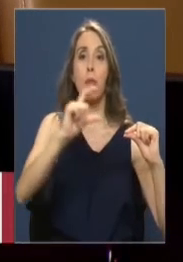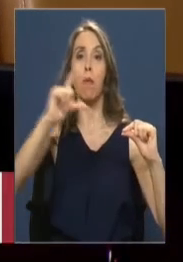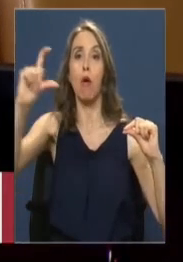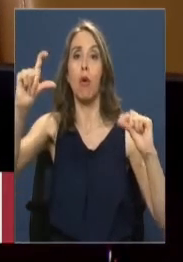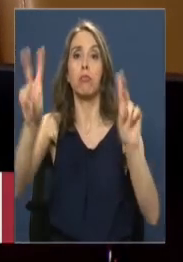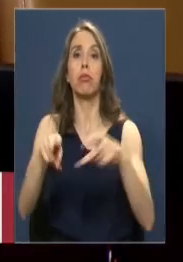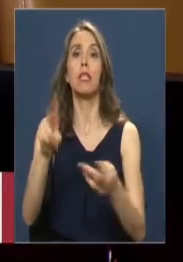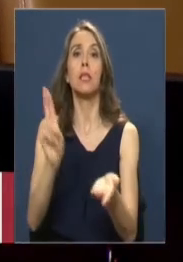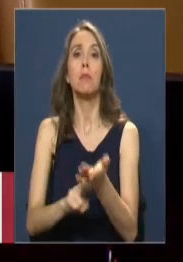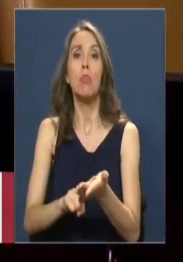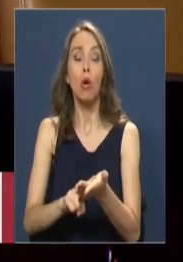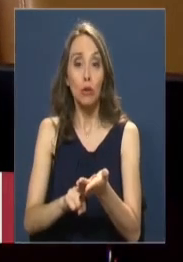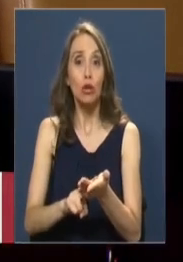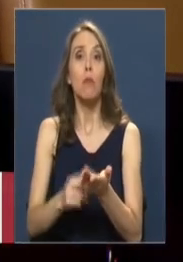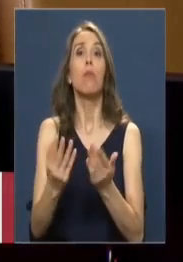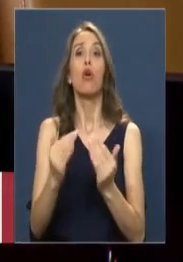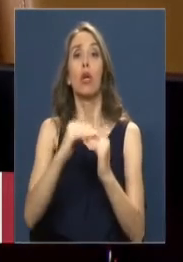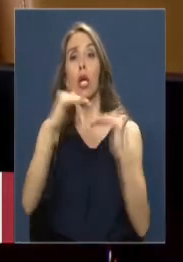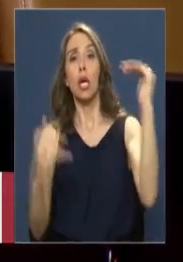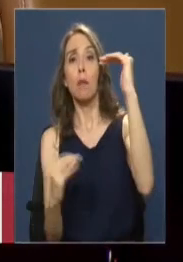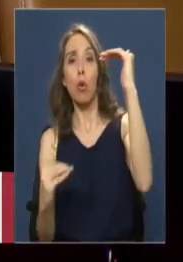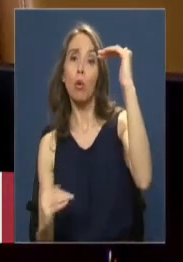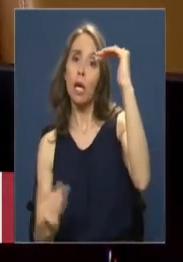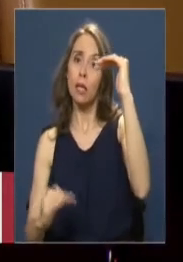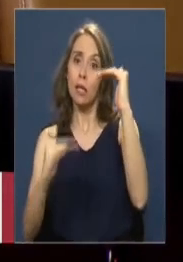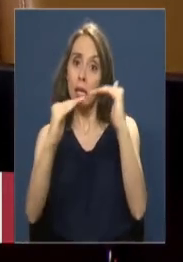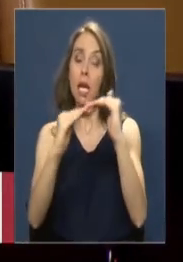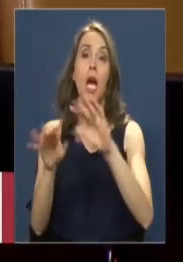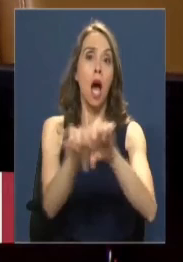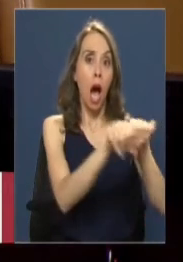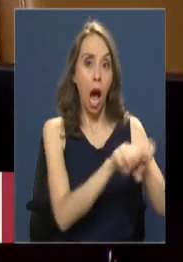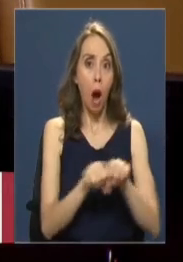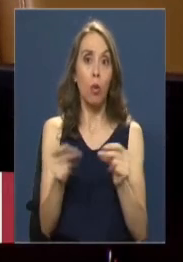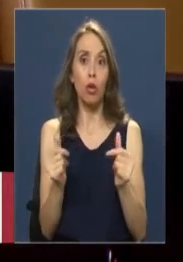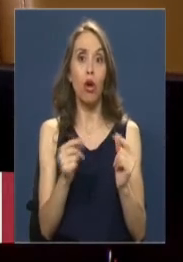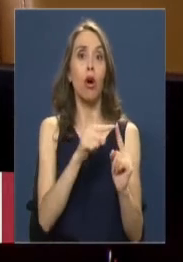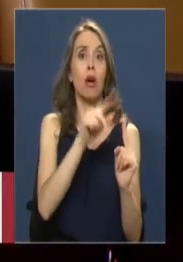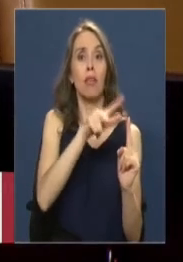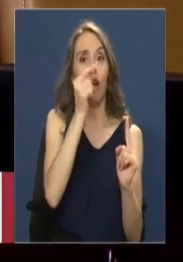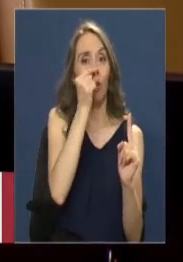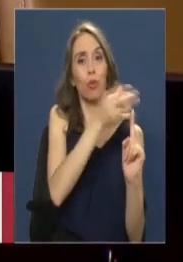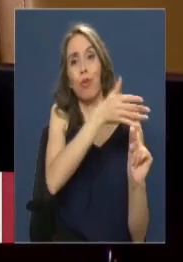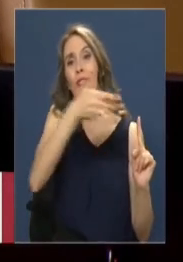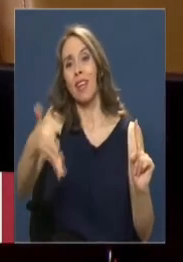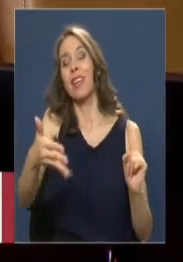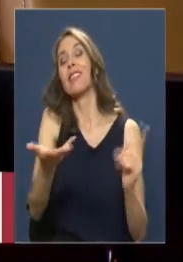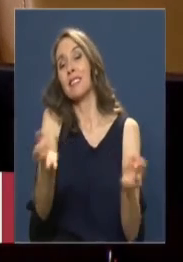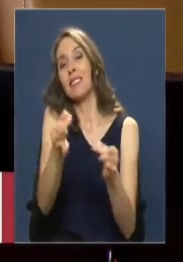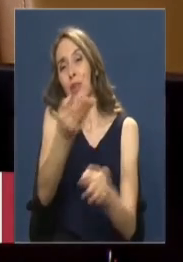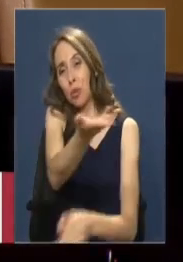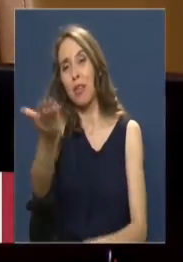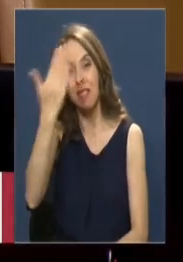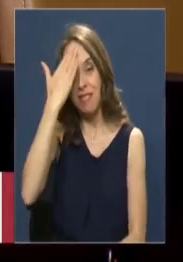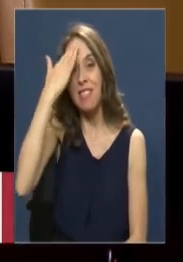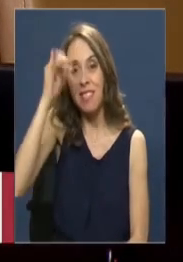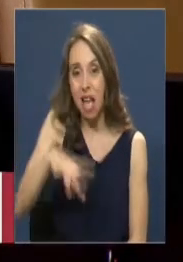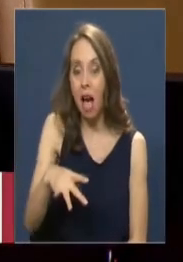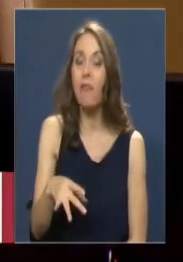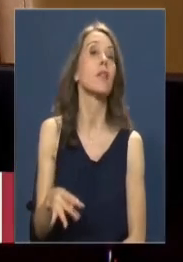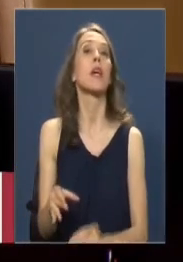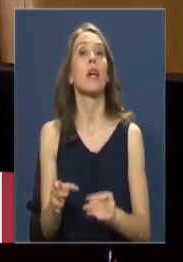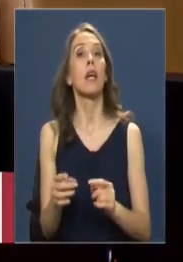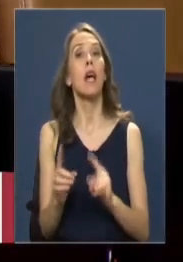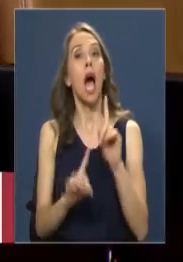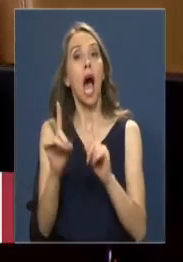desigualdad. Ha avanzado ese consenso con mucha velocidad en estos meses, no tengo que explicar por qué, incluso compartido